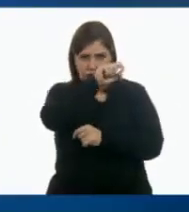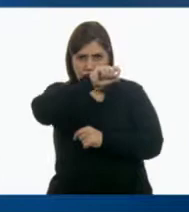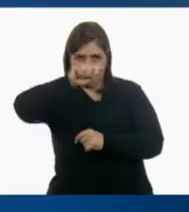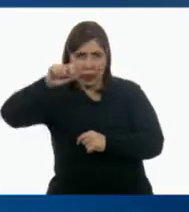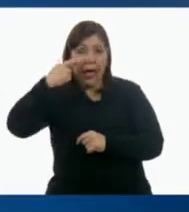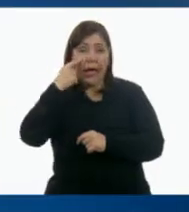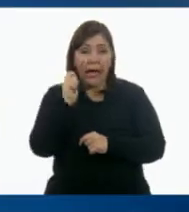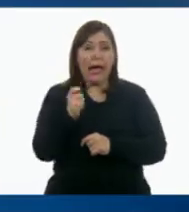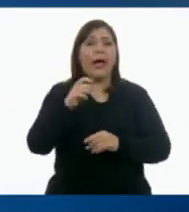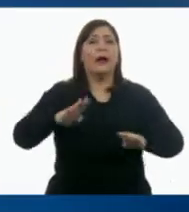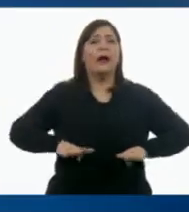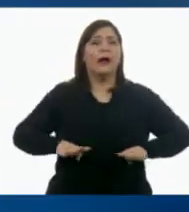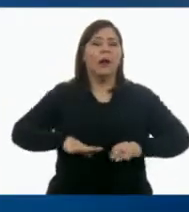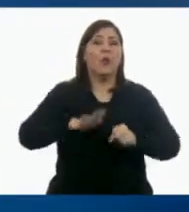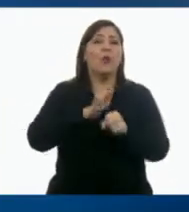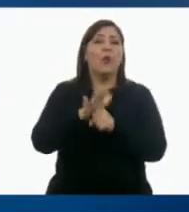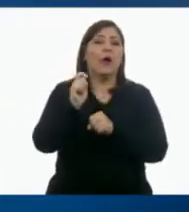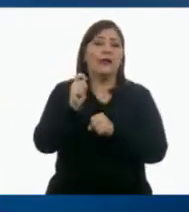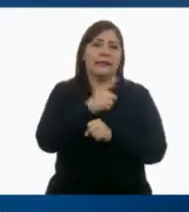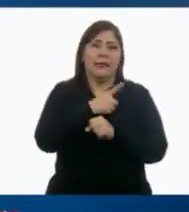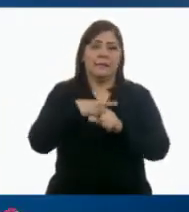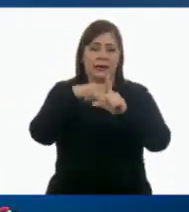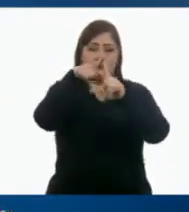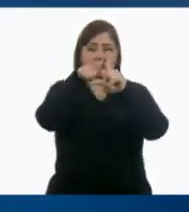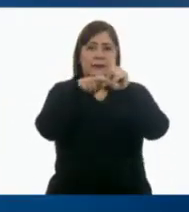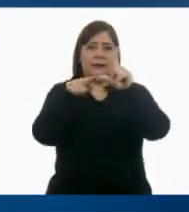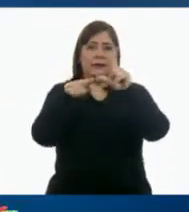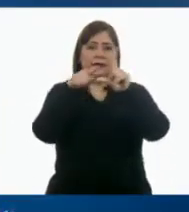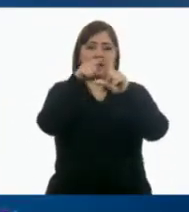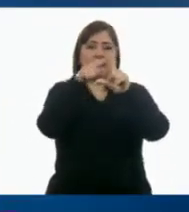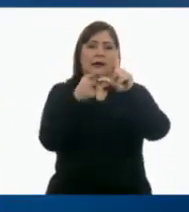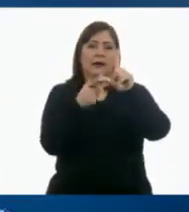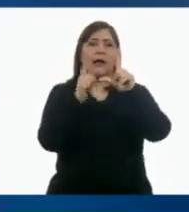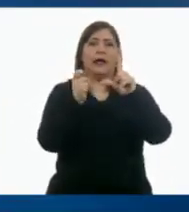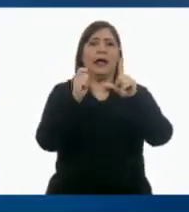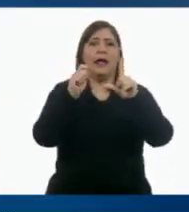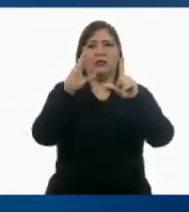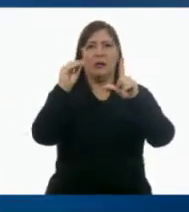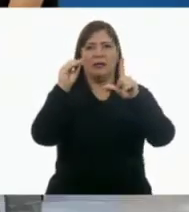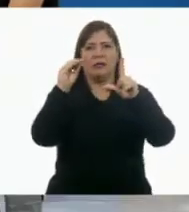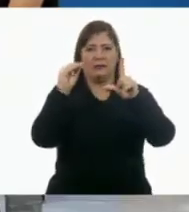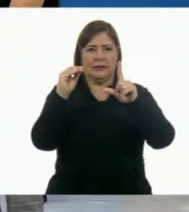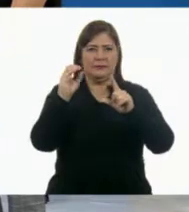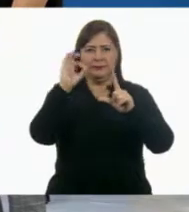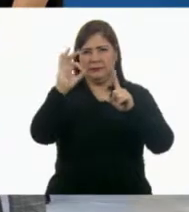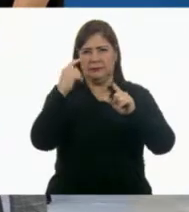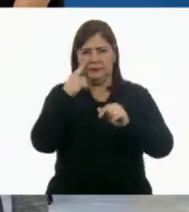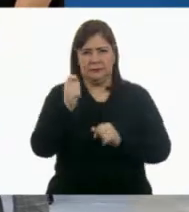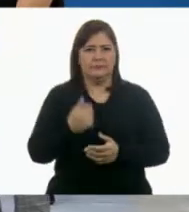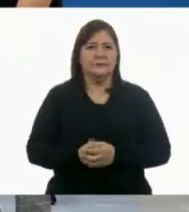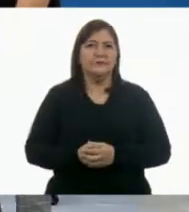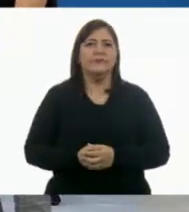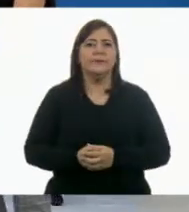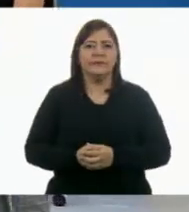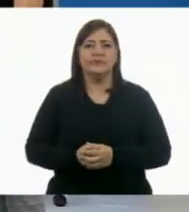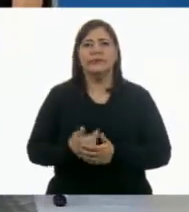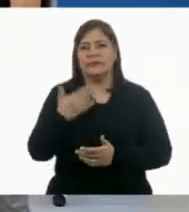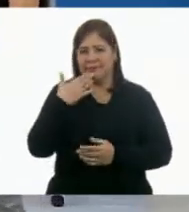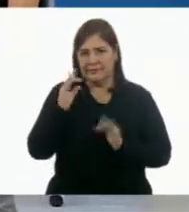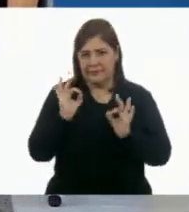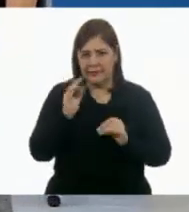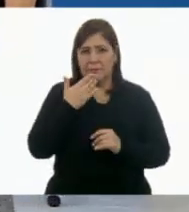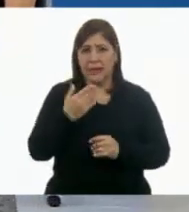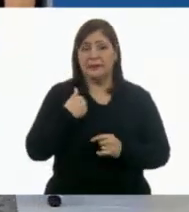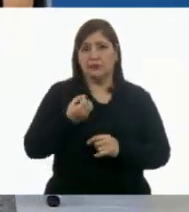principal característica es que forme ángulos de 90 grados. 90 grados, exactamente. Vamos a ponerle